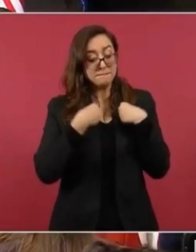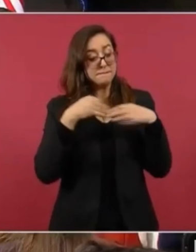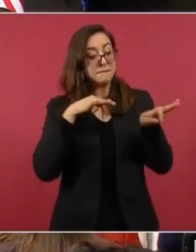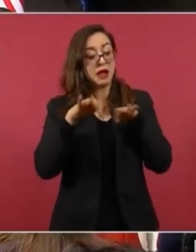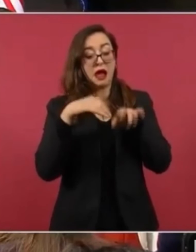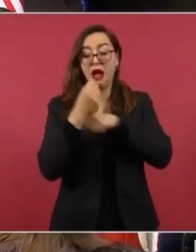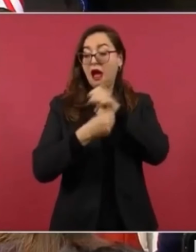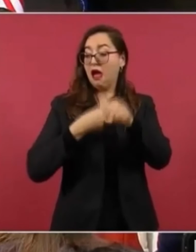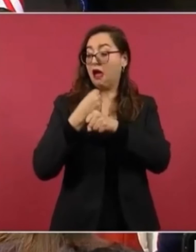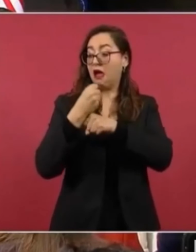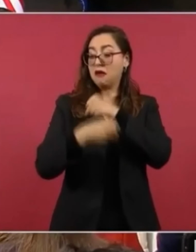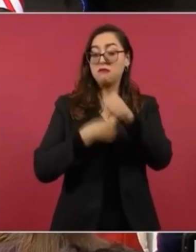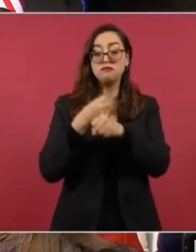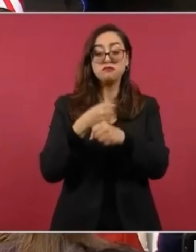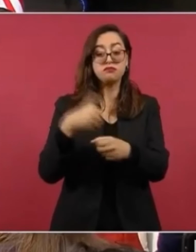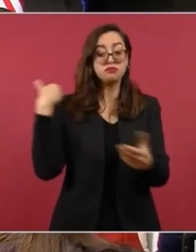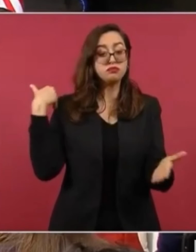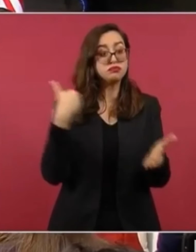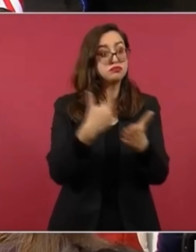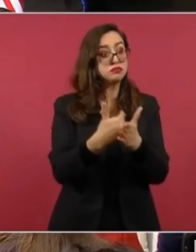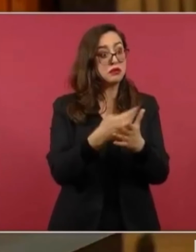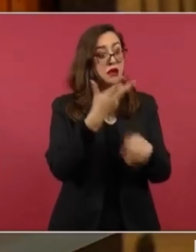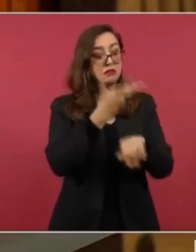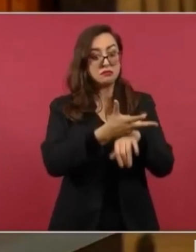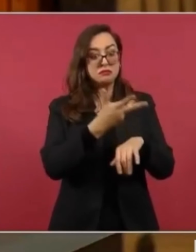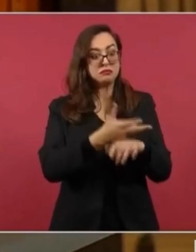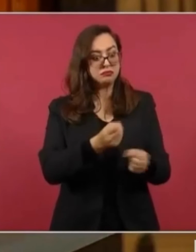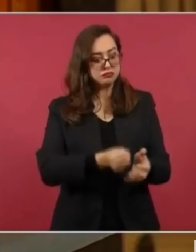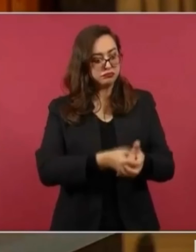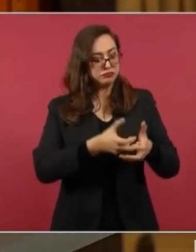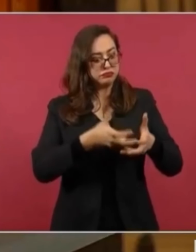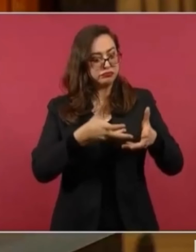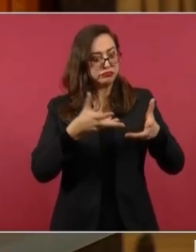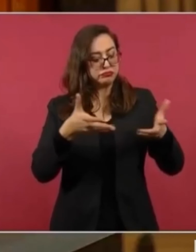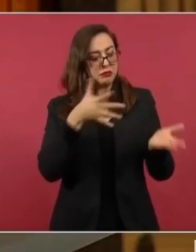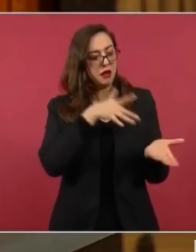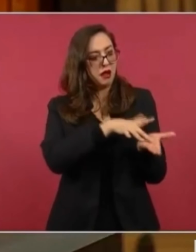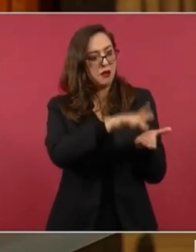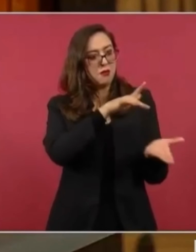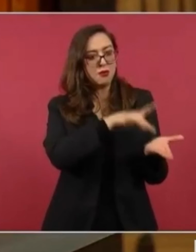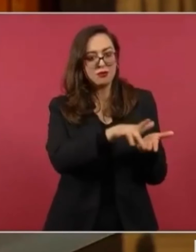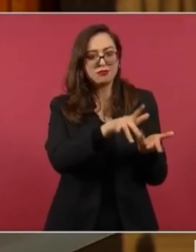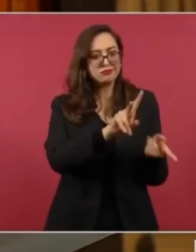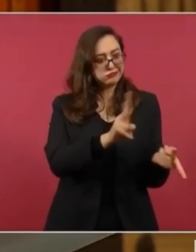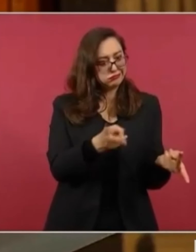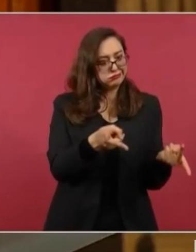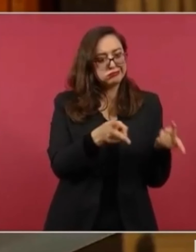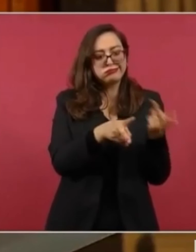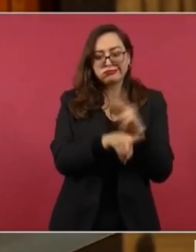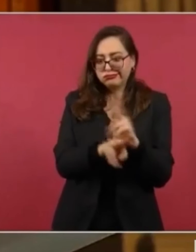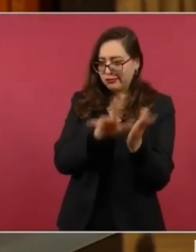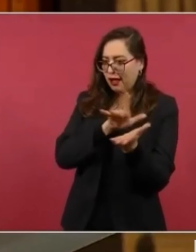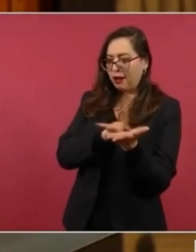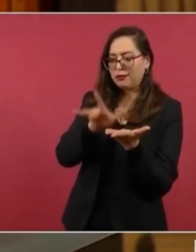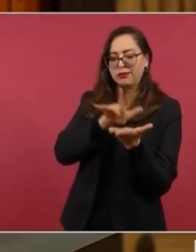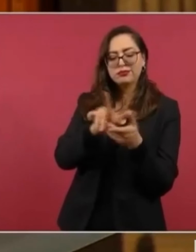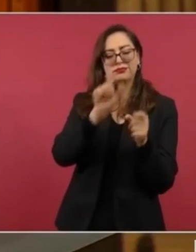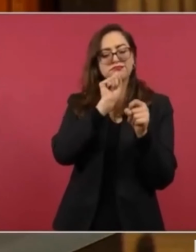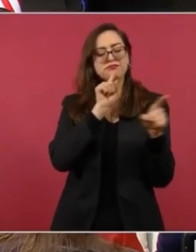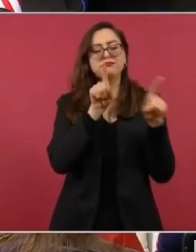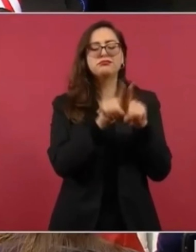y contribuyendo en el desarrollo de esa gran nación que es Estados Unidos.